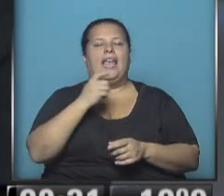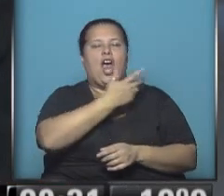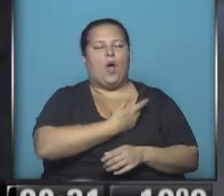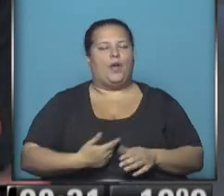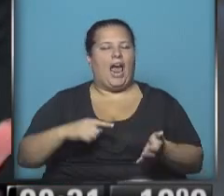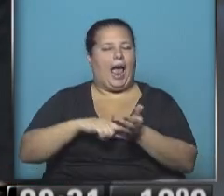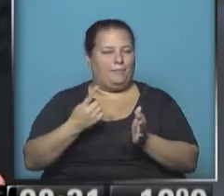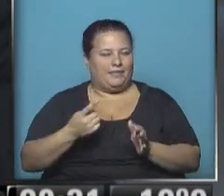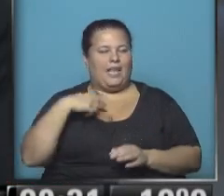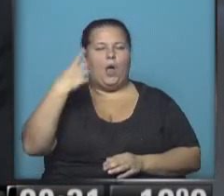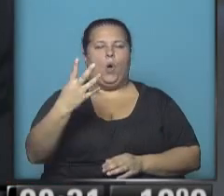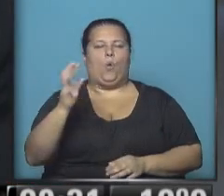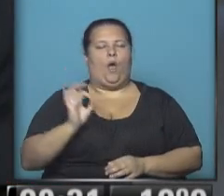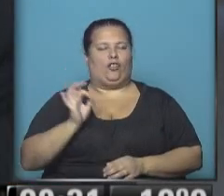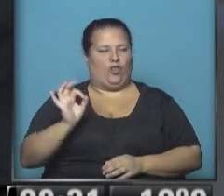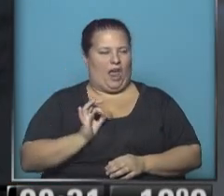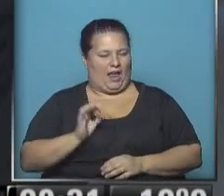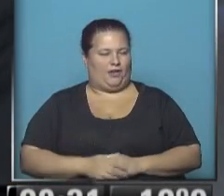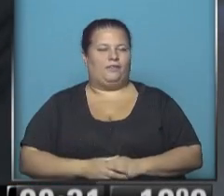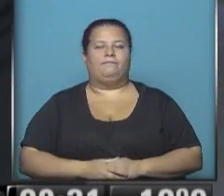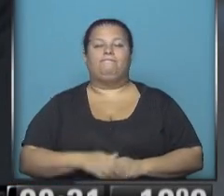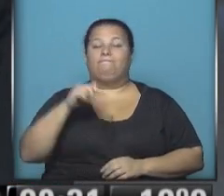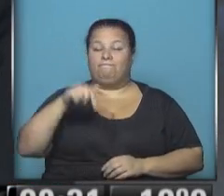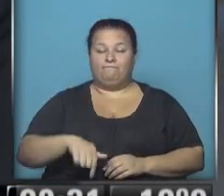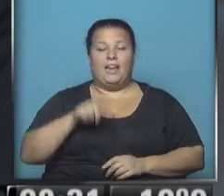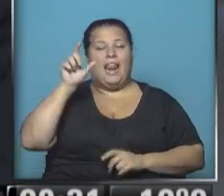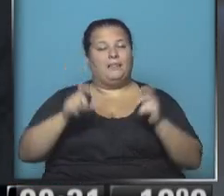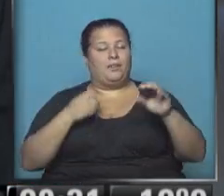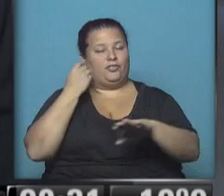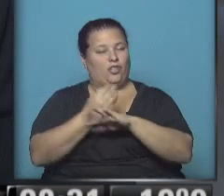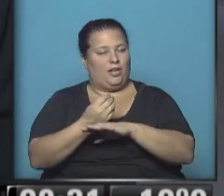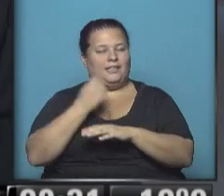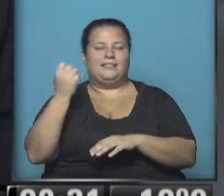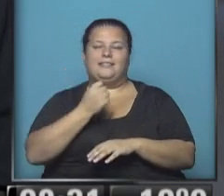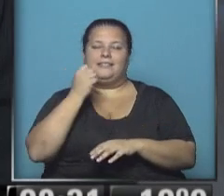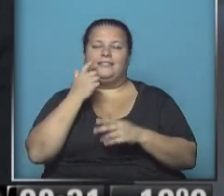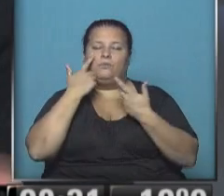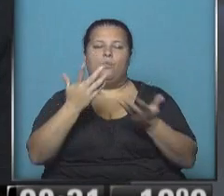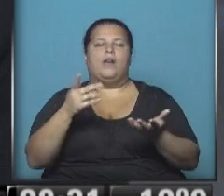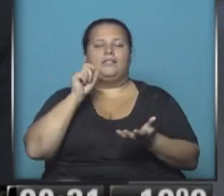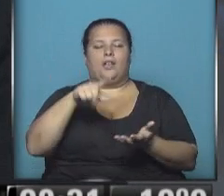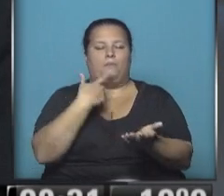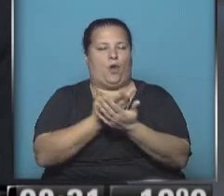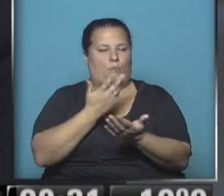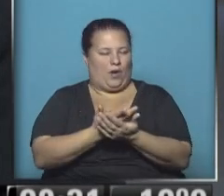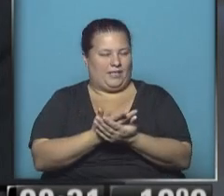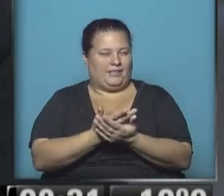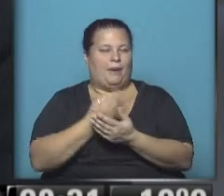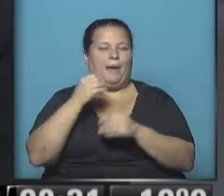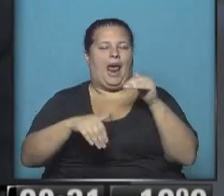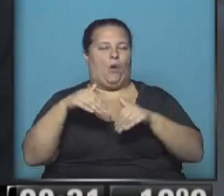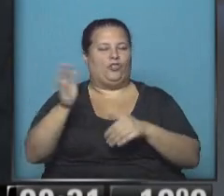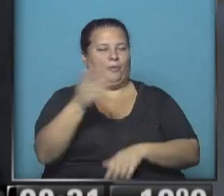los porteños durante los próximos cuatro años y en esto los candidatos están buscando mostrar sus propuestas al electorado